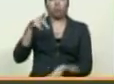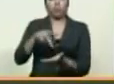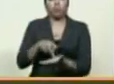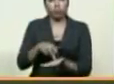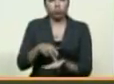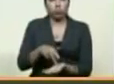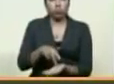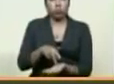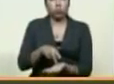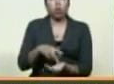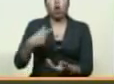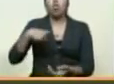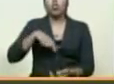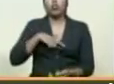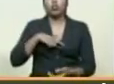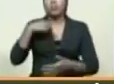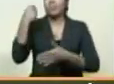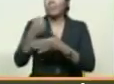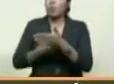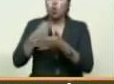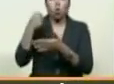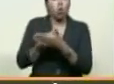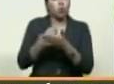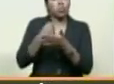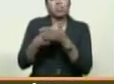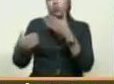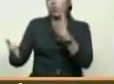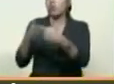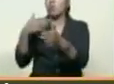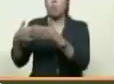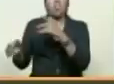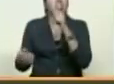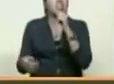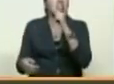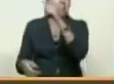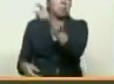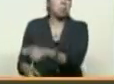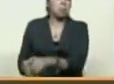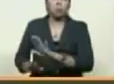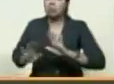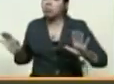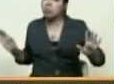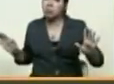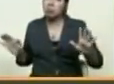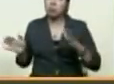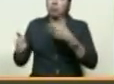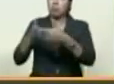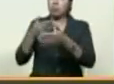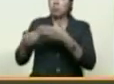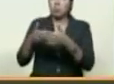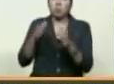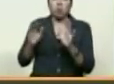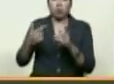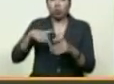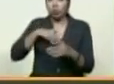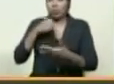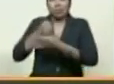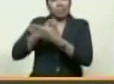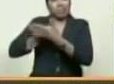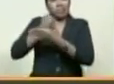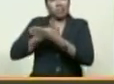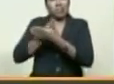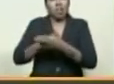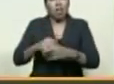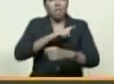lucharemos con quien haya que luchar, lucharemos con todas